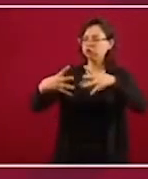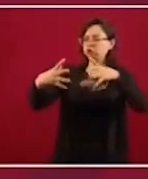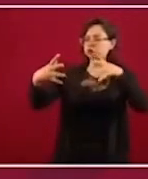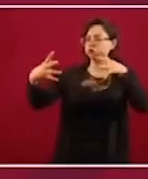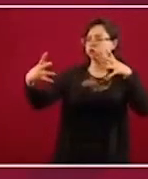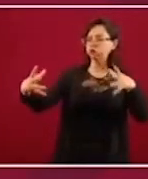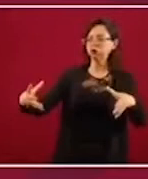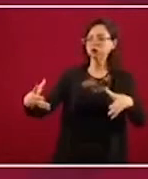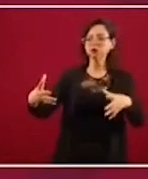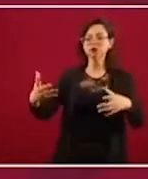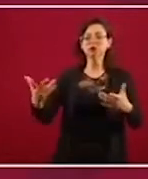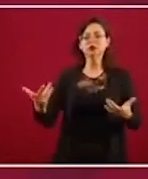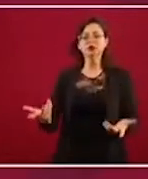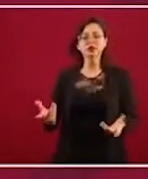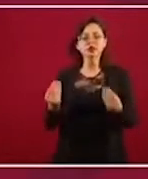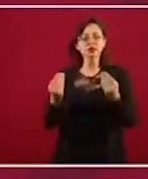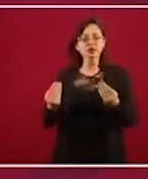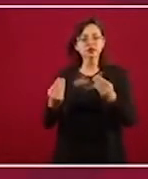saturó